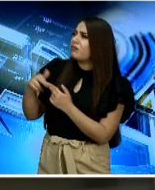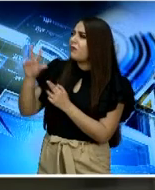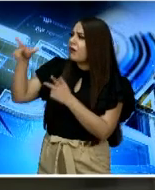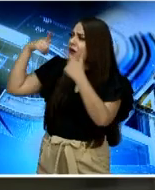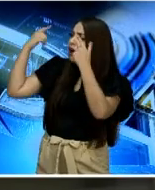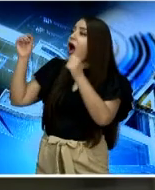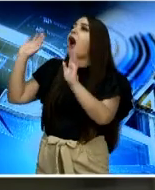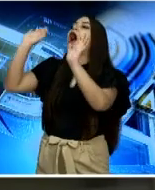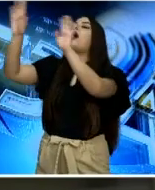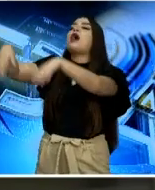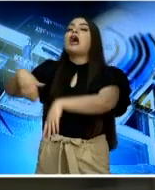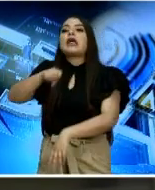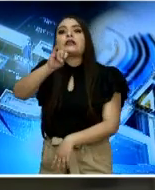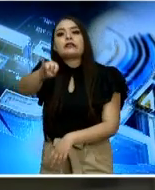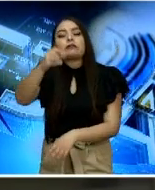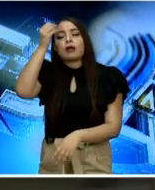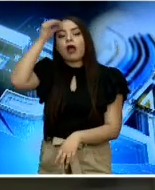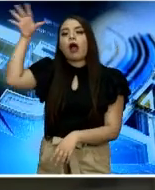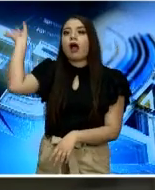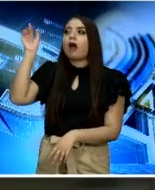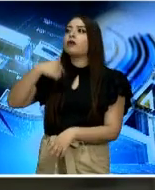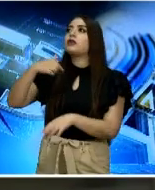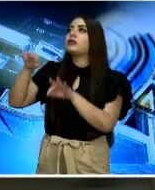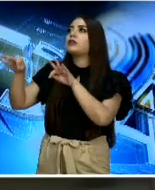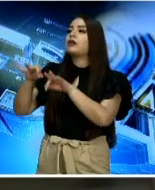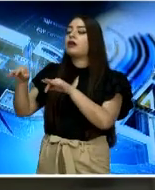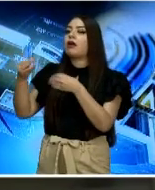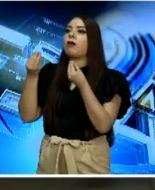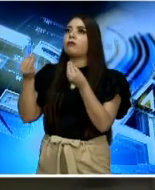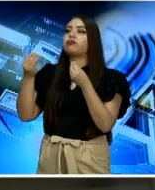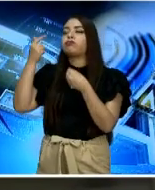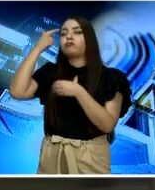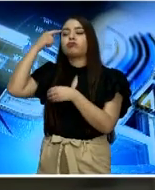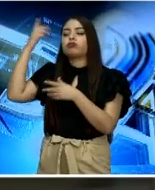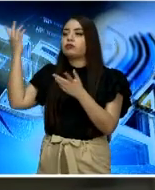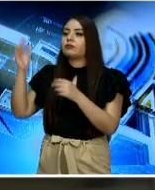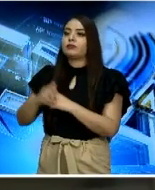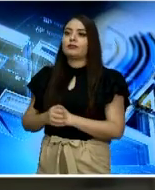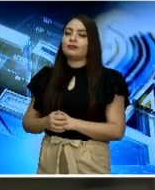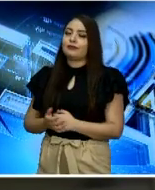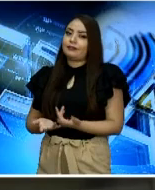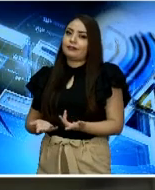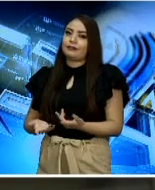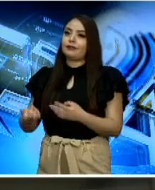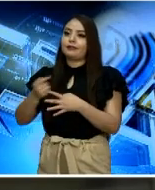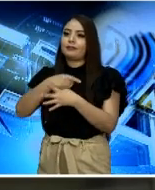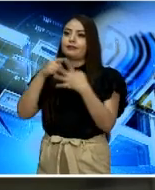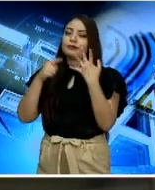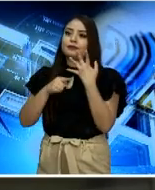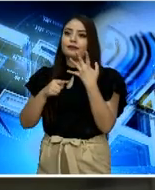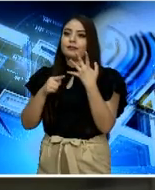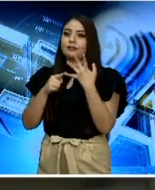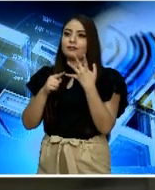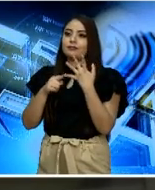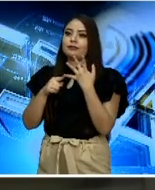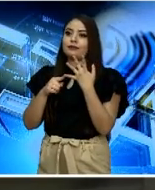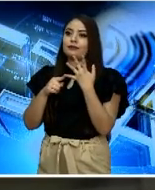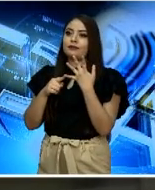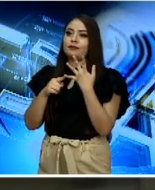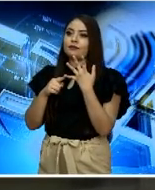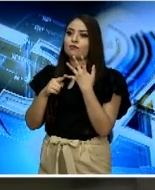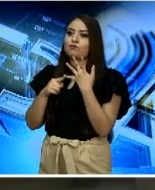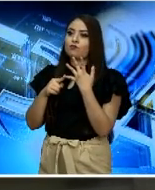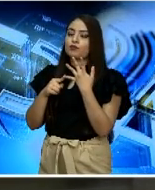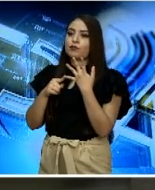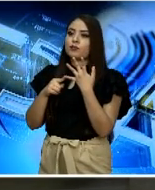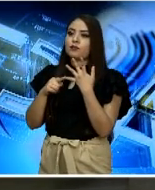se me olvidó porque tenía trabajo. Ajá, dice esta persona, y se le ofrecieron